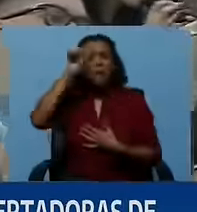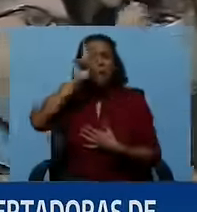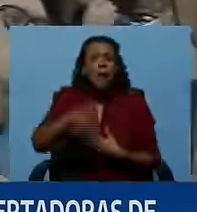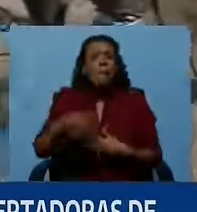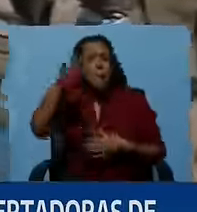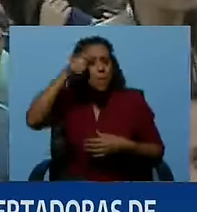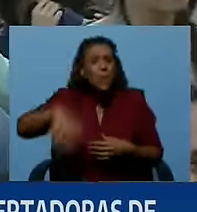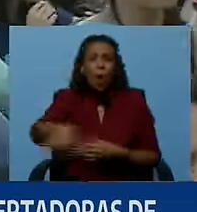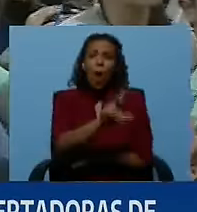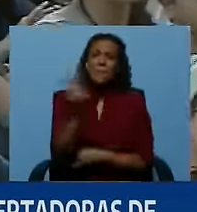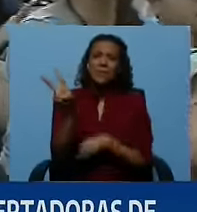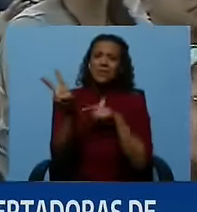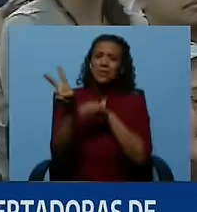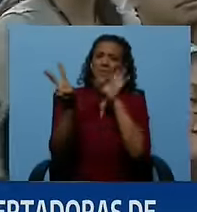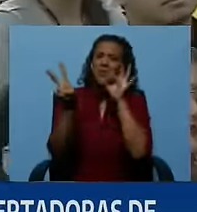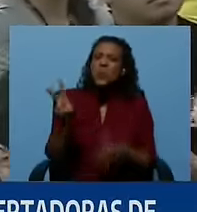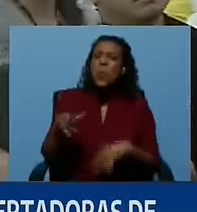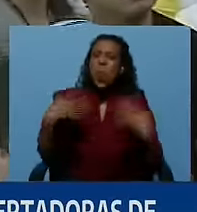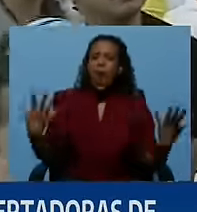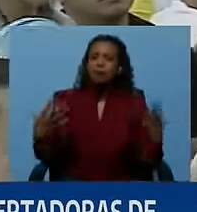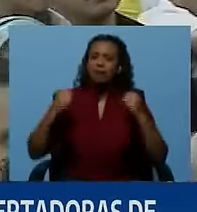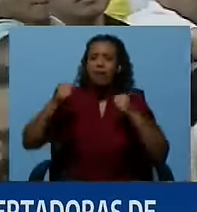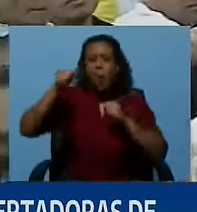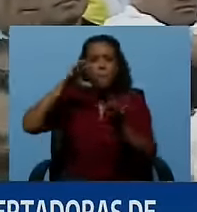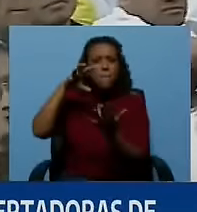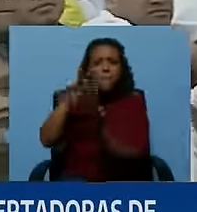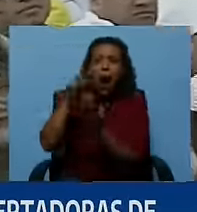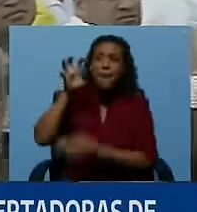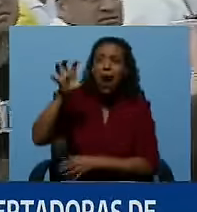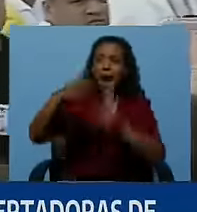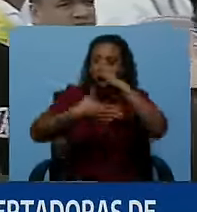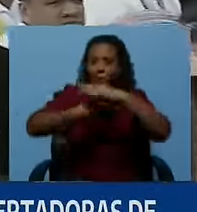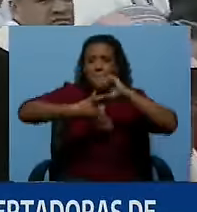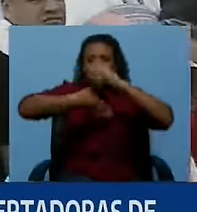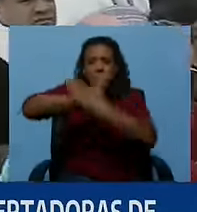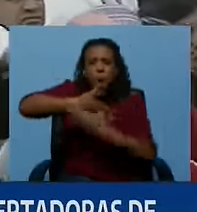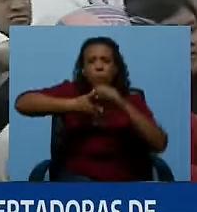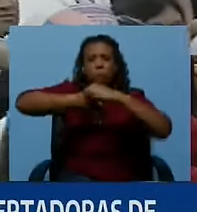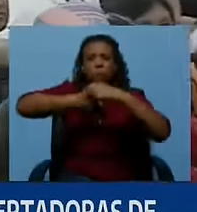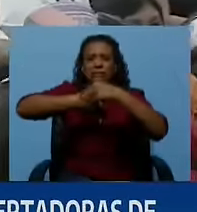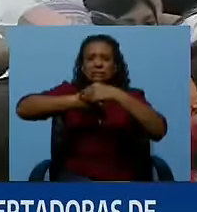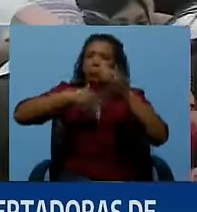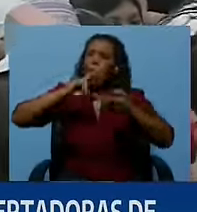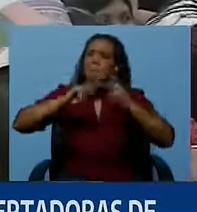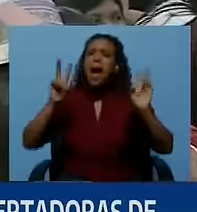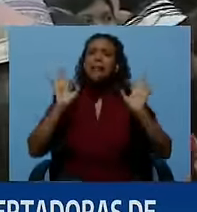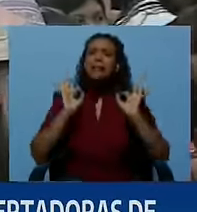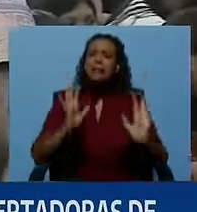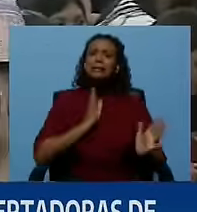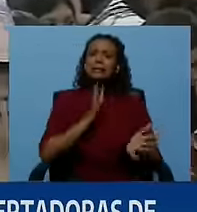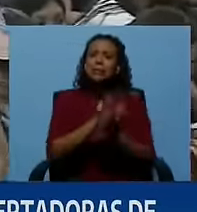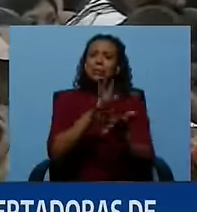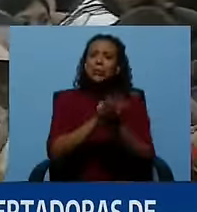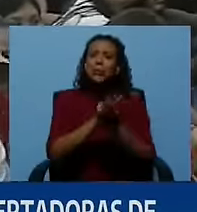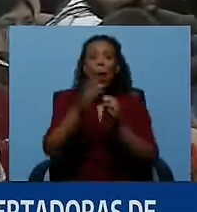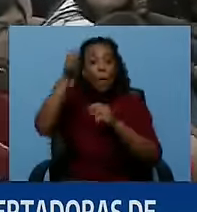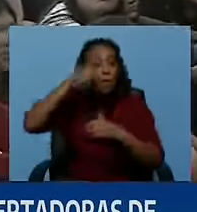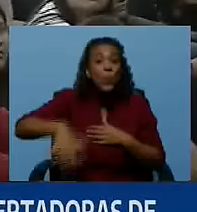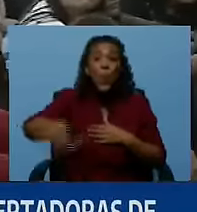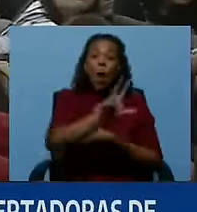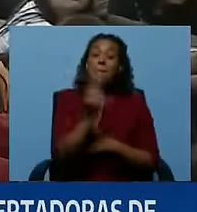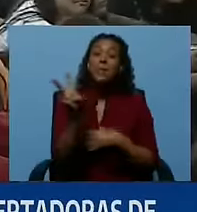el pueblo de Venezuela es un país, es un pueblo que está en paz. Sabemos que el pueblo